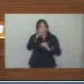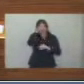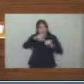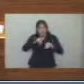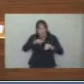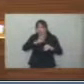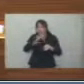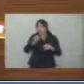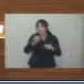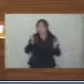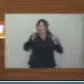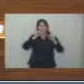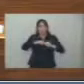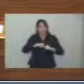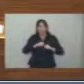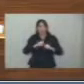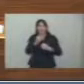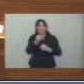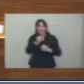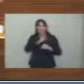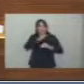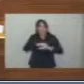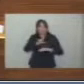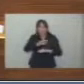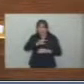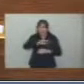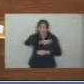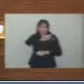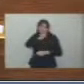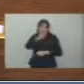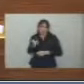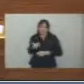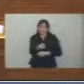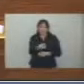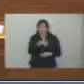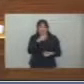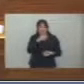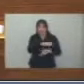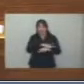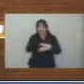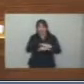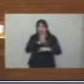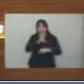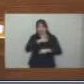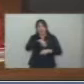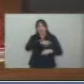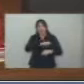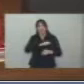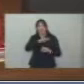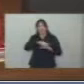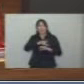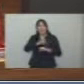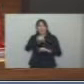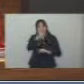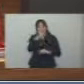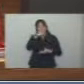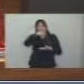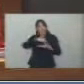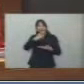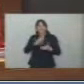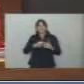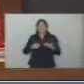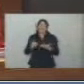de cumplir los convenios en materia de energía o cualquiera de los otros asuntos que está dejando de cumplir este Gobierno. Y luego bajan aquí y dicen, no, es que no van a cumplir los ingresos.